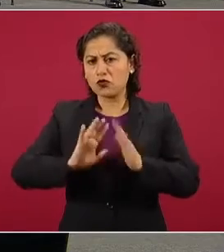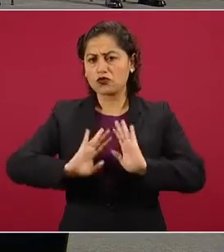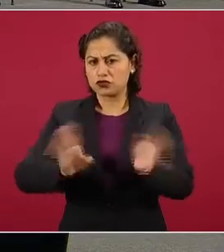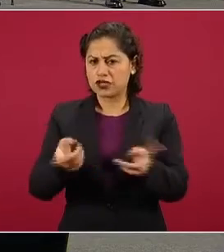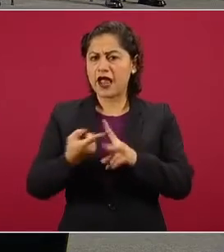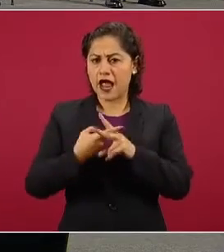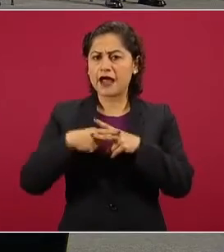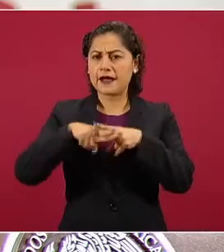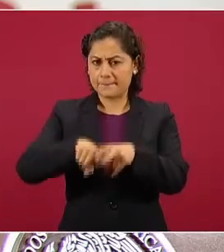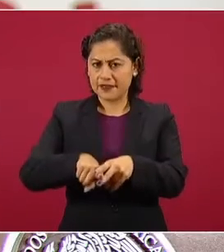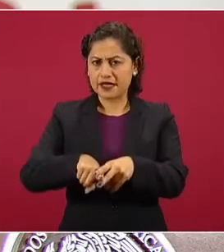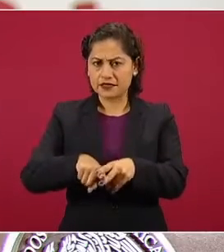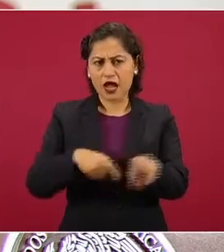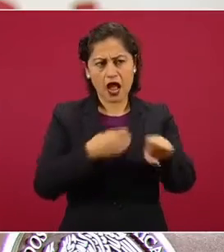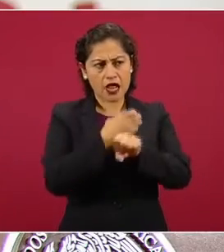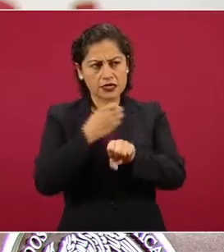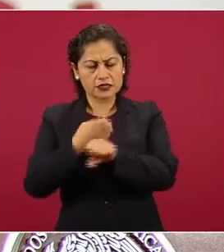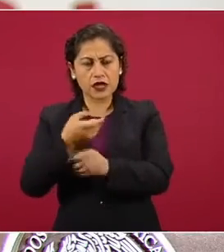procesos legislativos